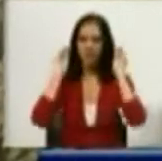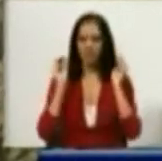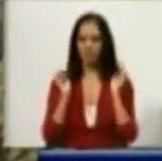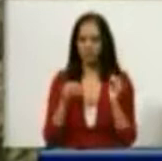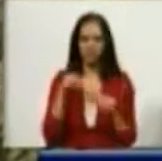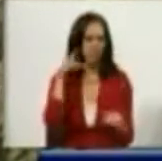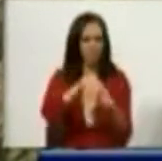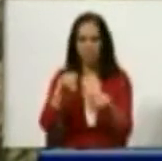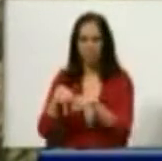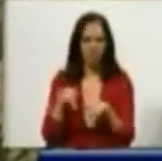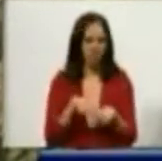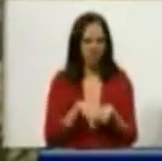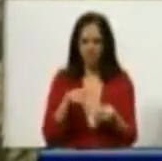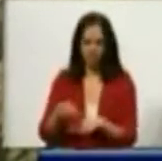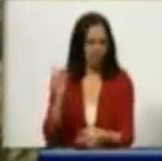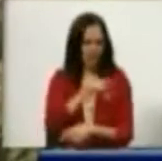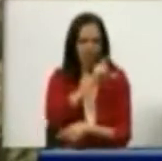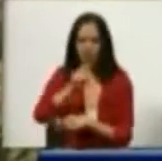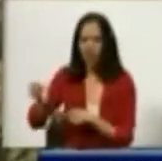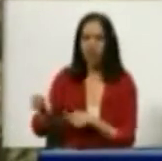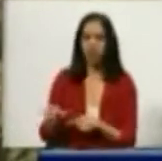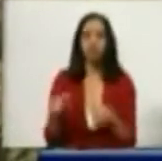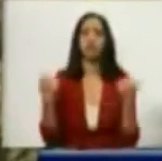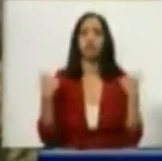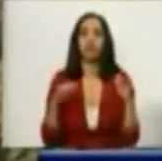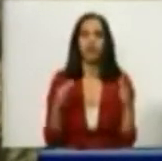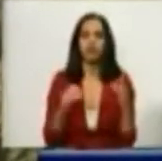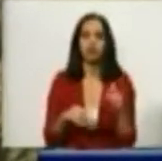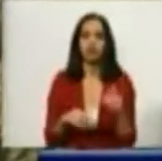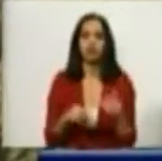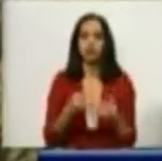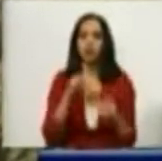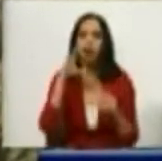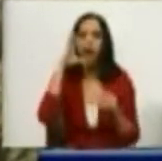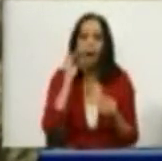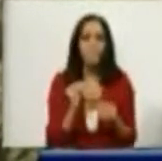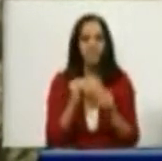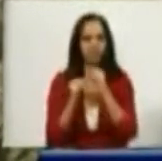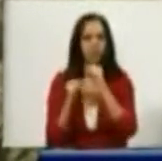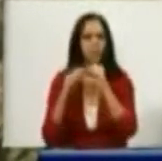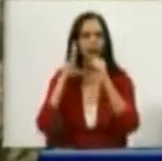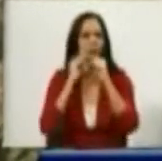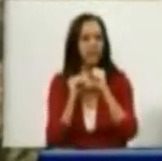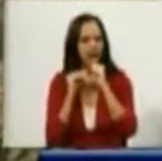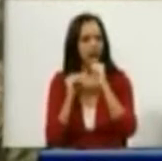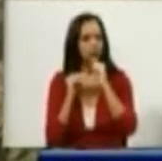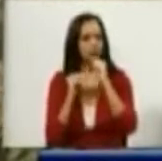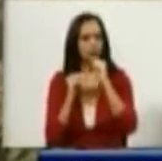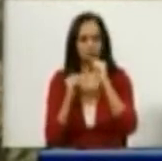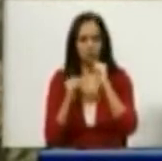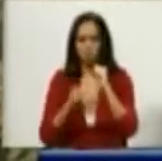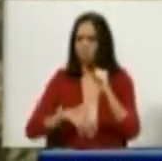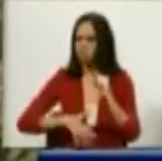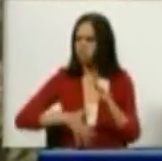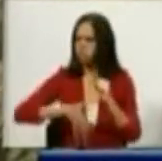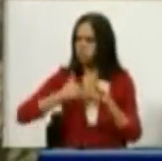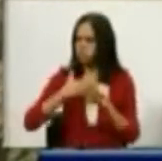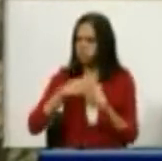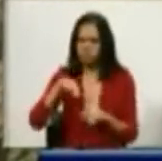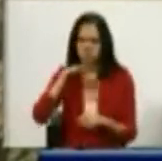a su personal de protocolo en pleno discurso se fue el audio por un error técnico y de lante de las diez personas presentes en la reunión